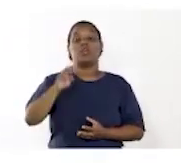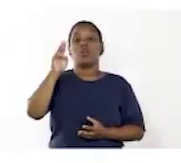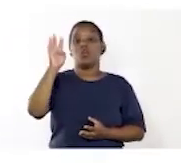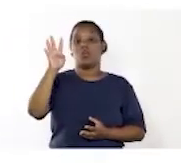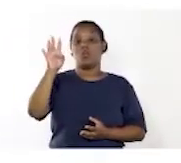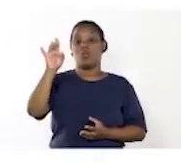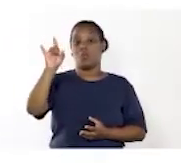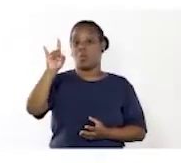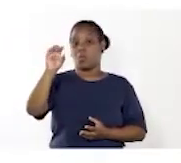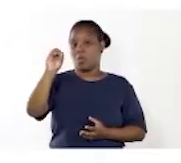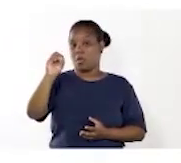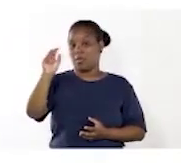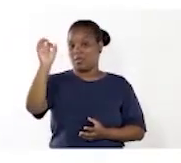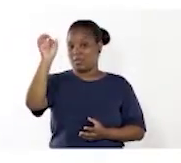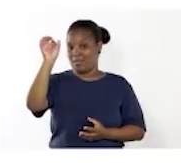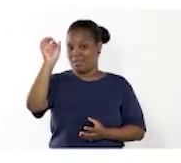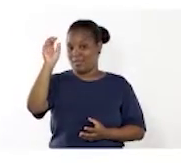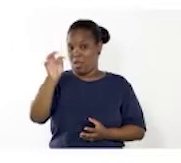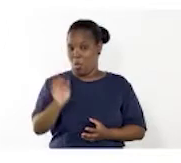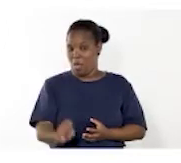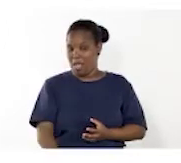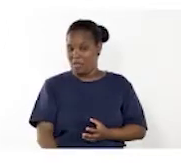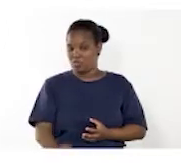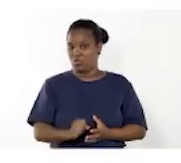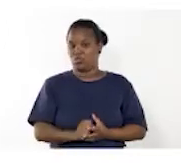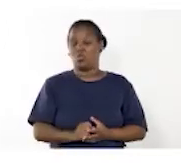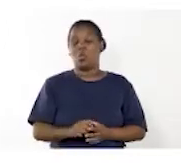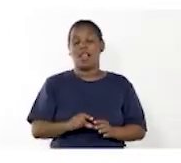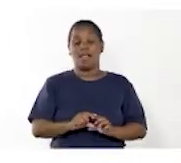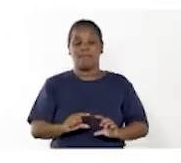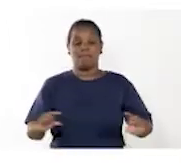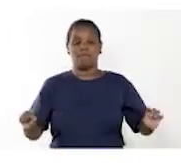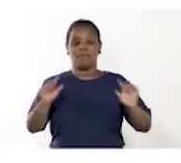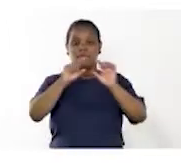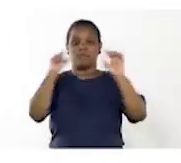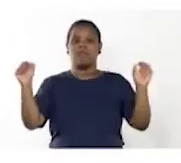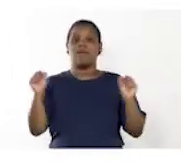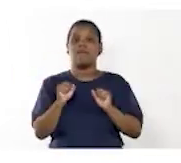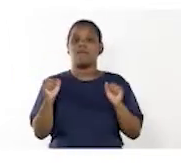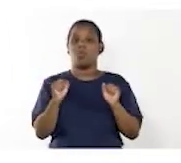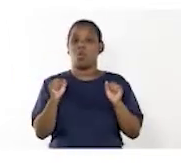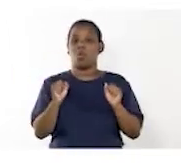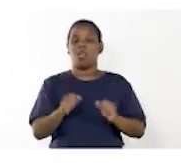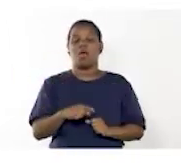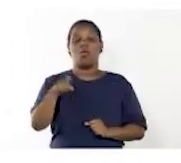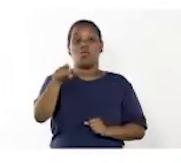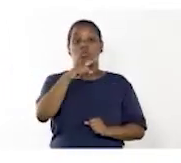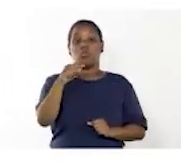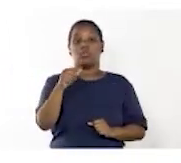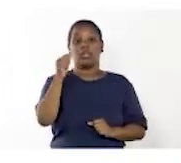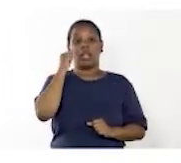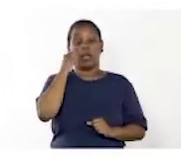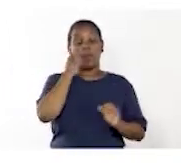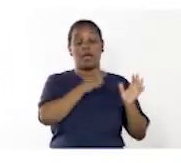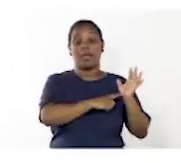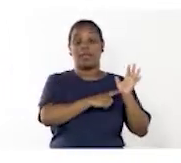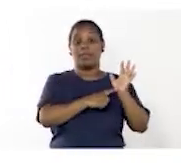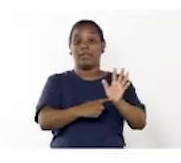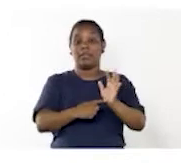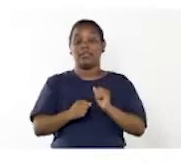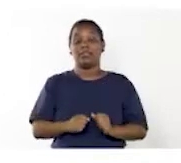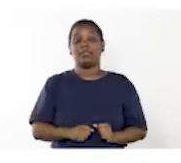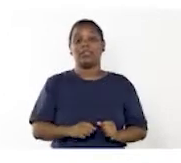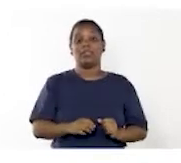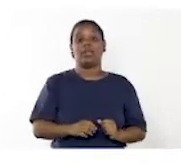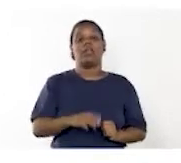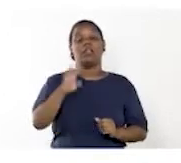sur, la faja polar. Y ustedes la van a representar, el que cogió la faja polar la va a